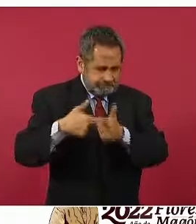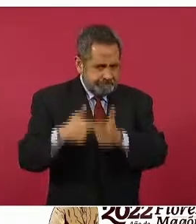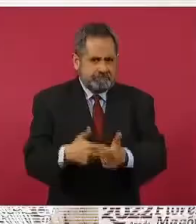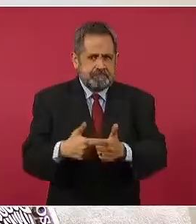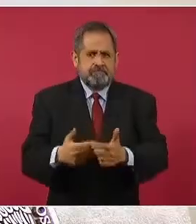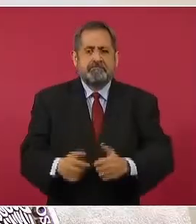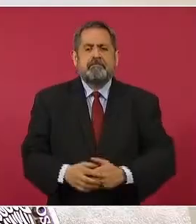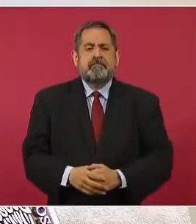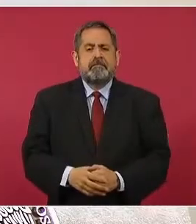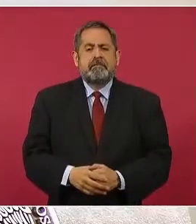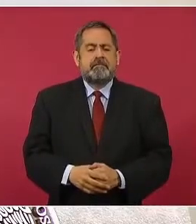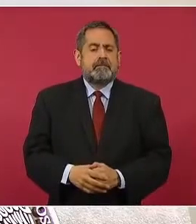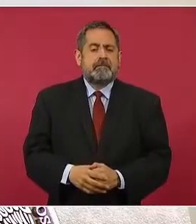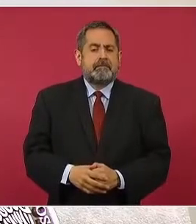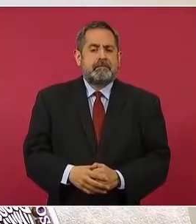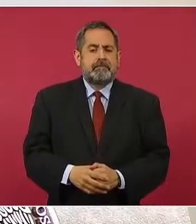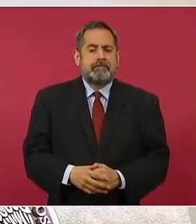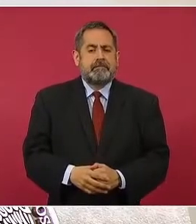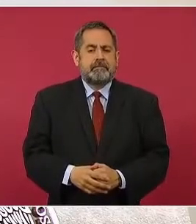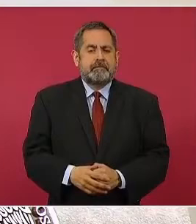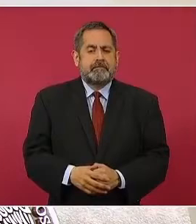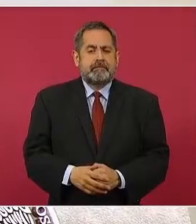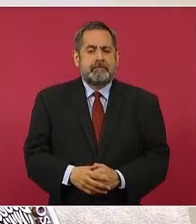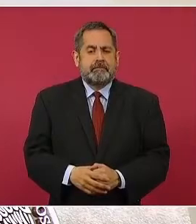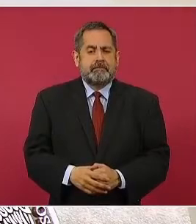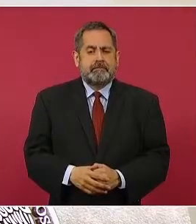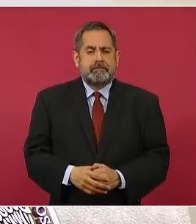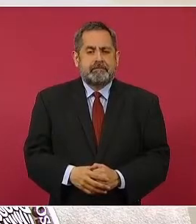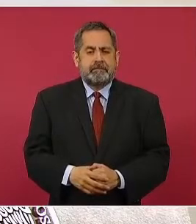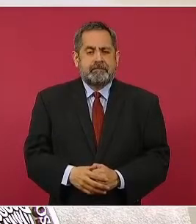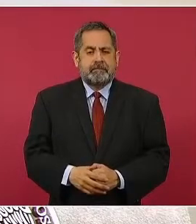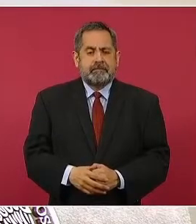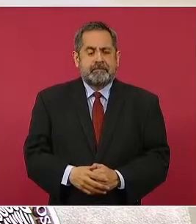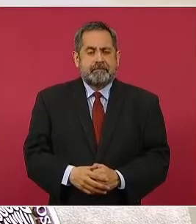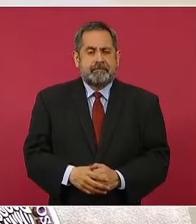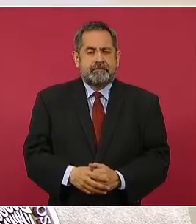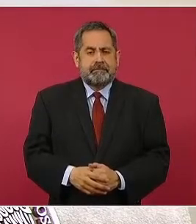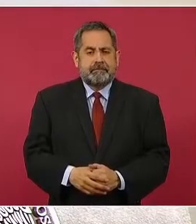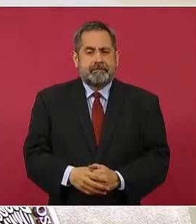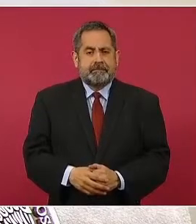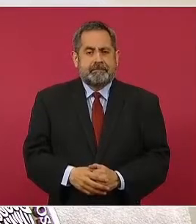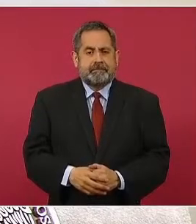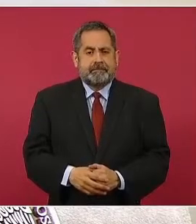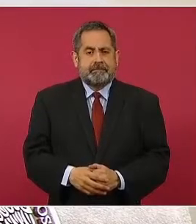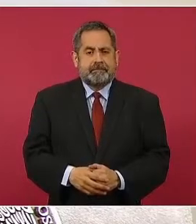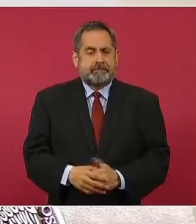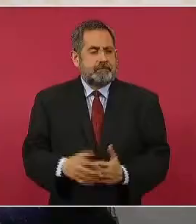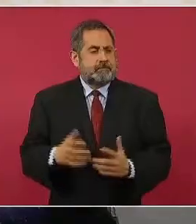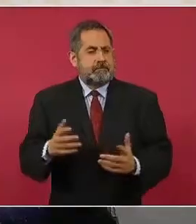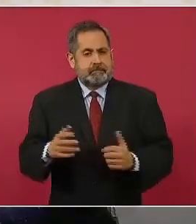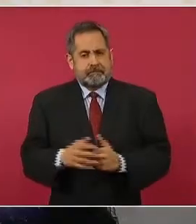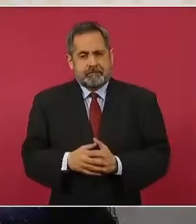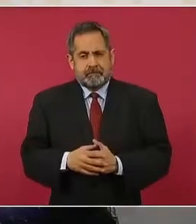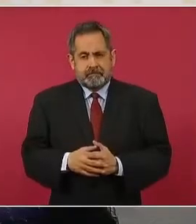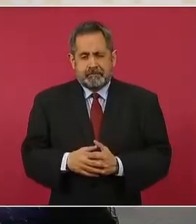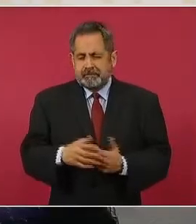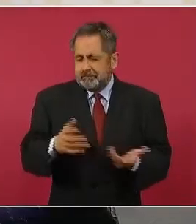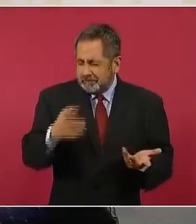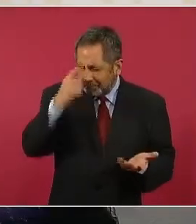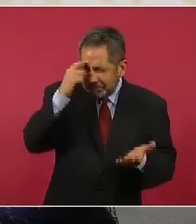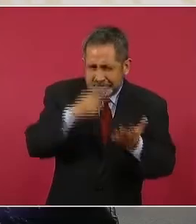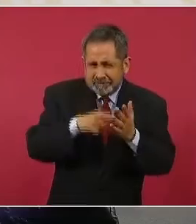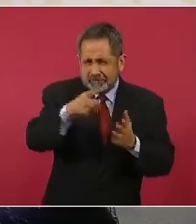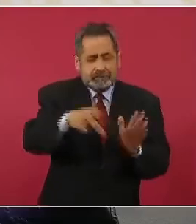¿Qué es lo que nos importa? Porque está demostrado, y voy a volver a poner la gráfica,